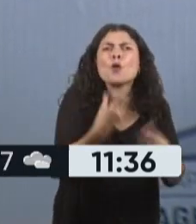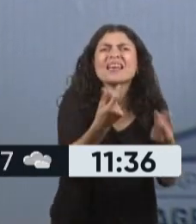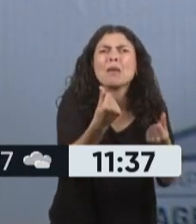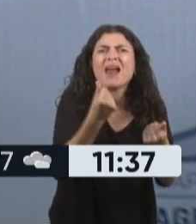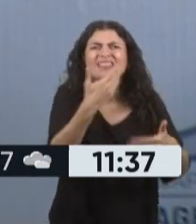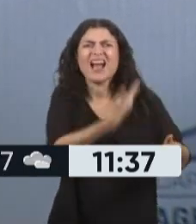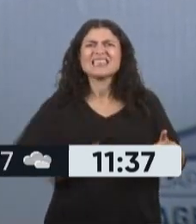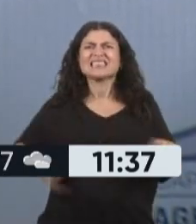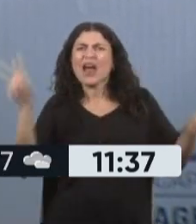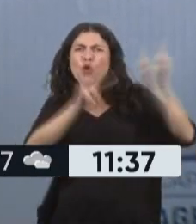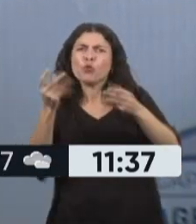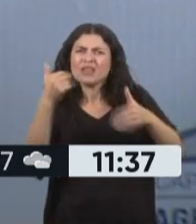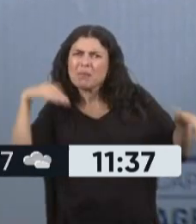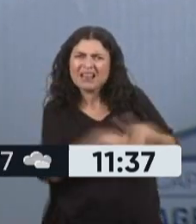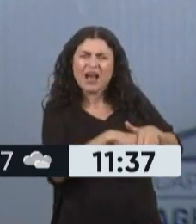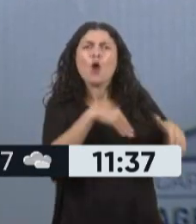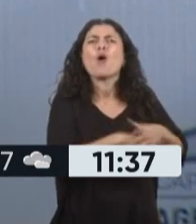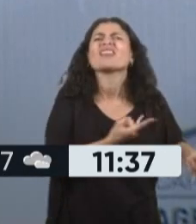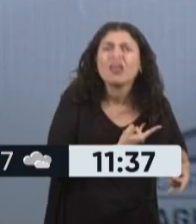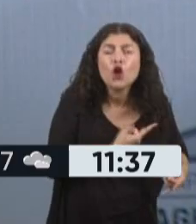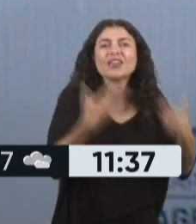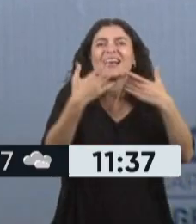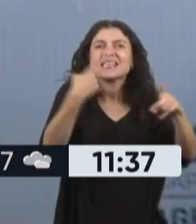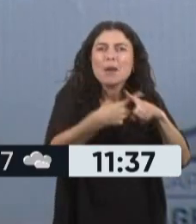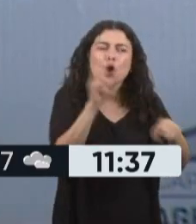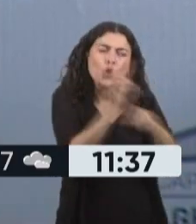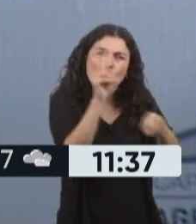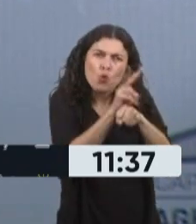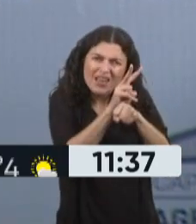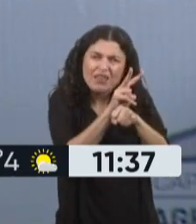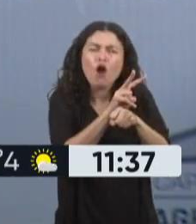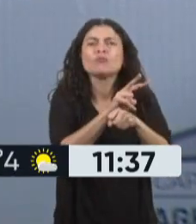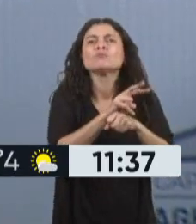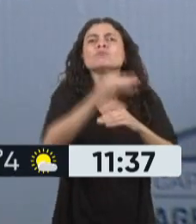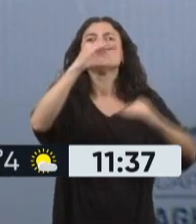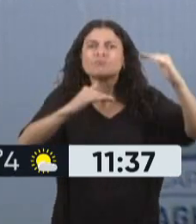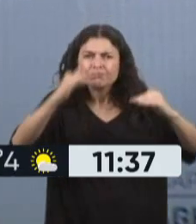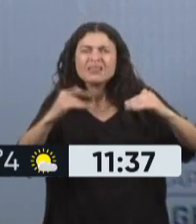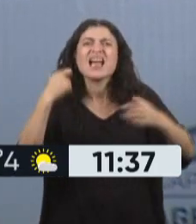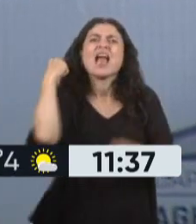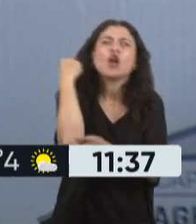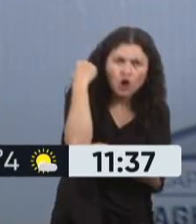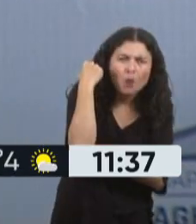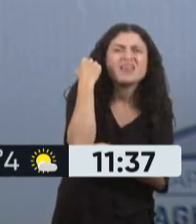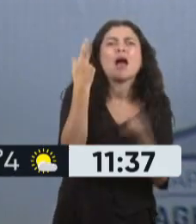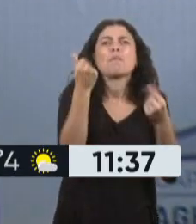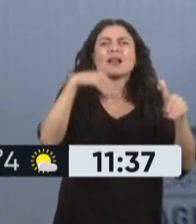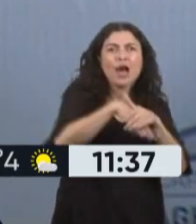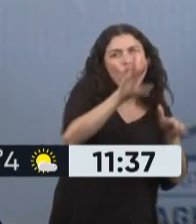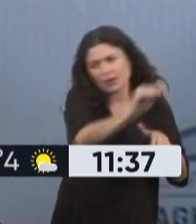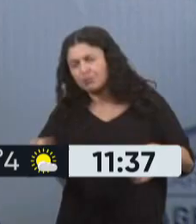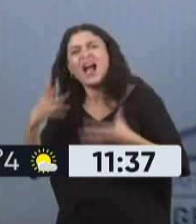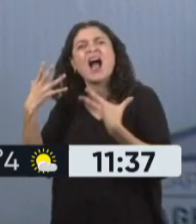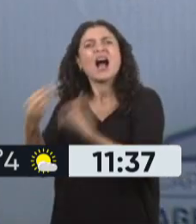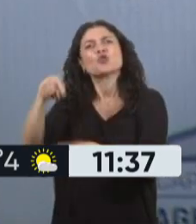los argentinos con inflación y aumentando la pobreza en el proceso. Esto es muy interesante porque mientras